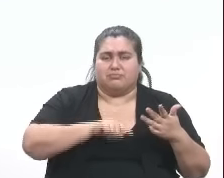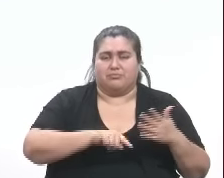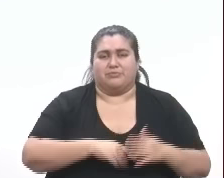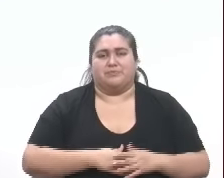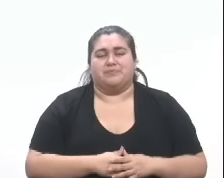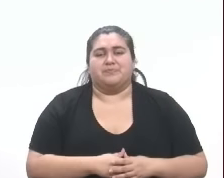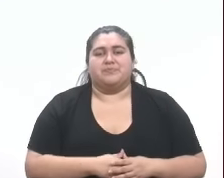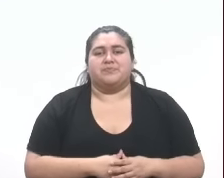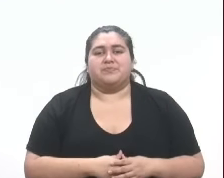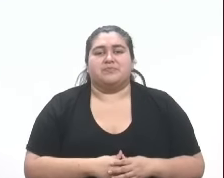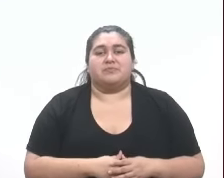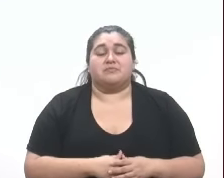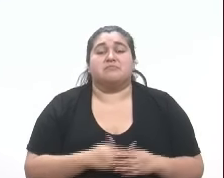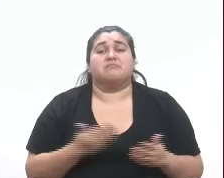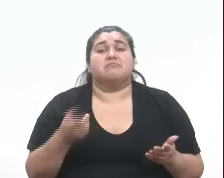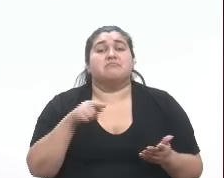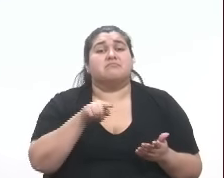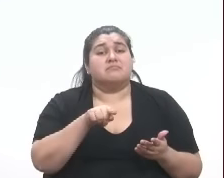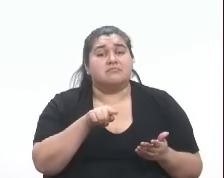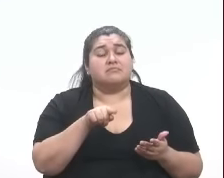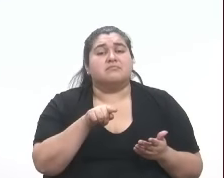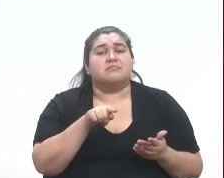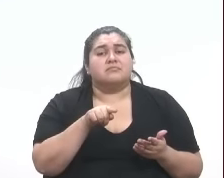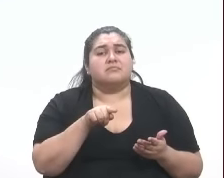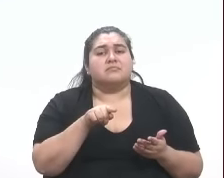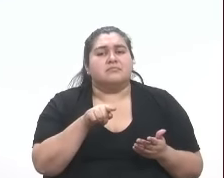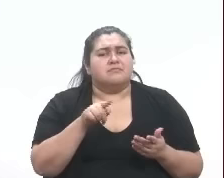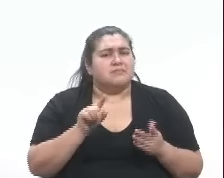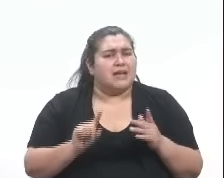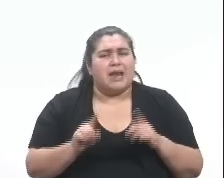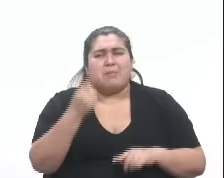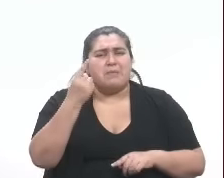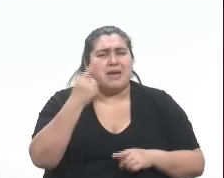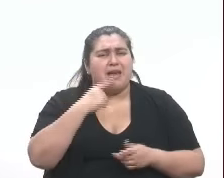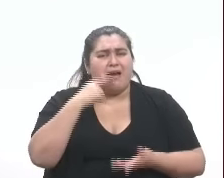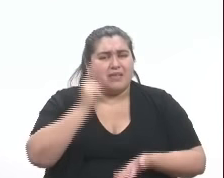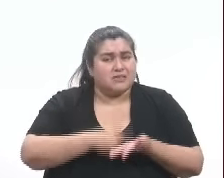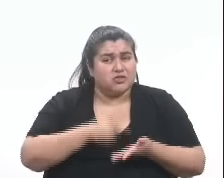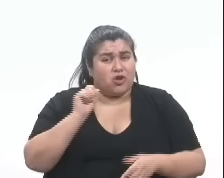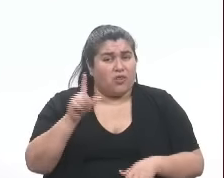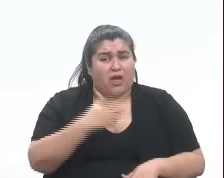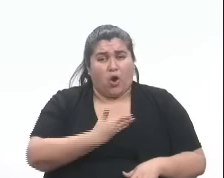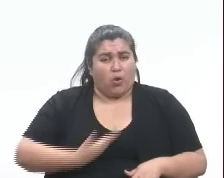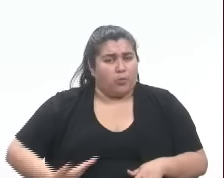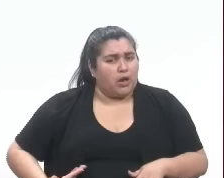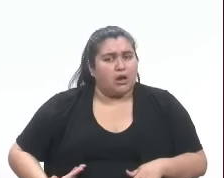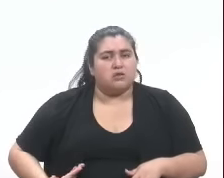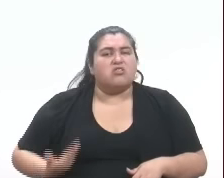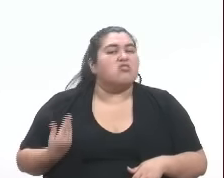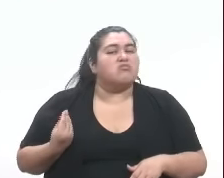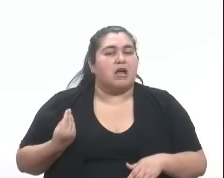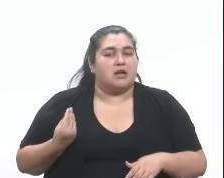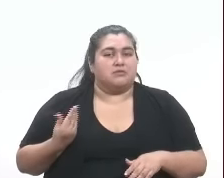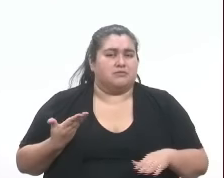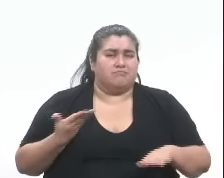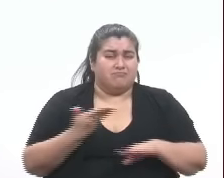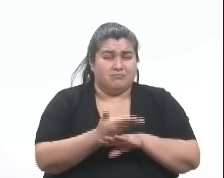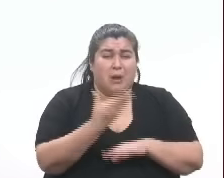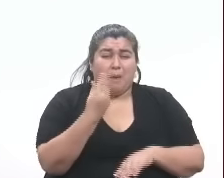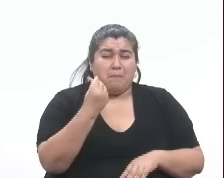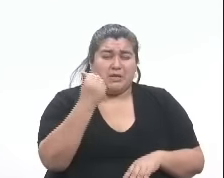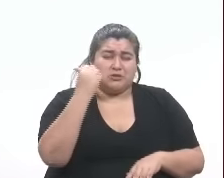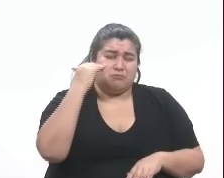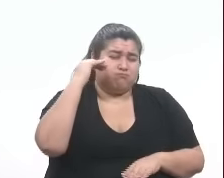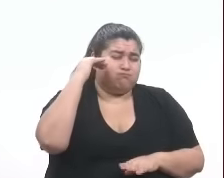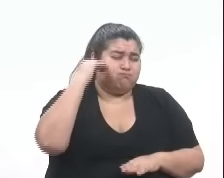Y aparte de eso, la primera medida que tomó el gobierno fue la devaluación brutal. Esa fue